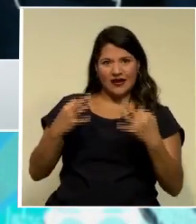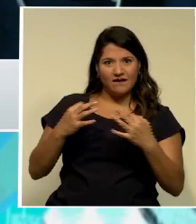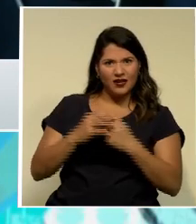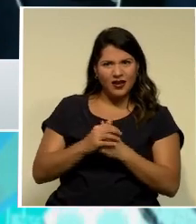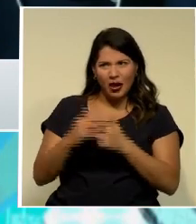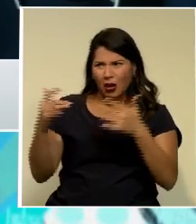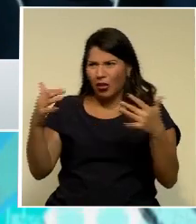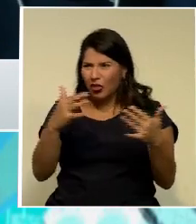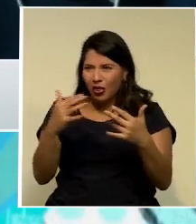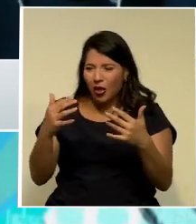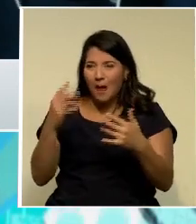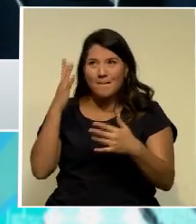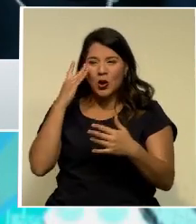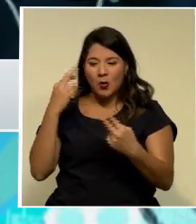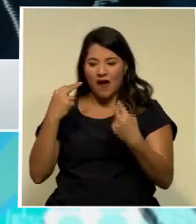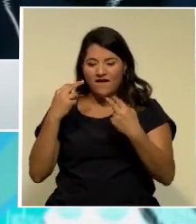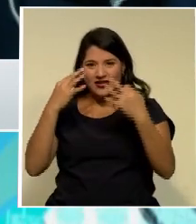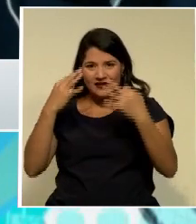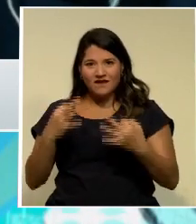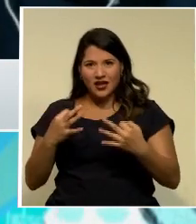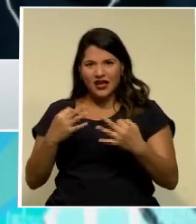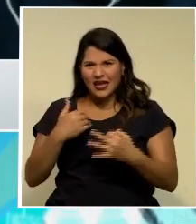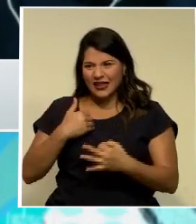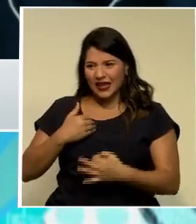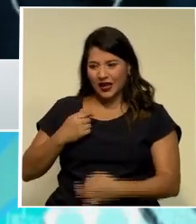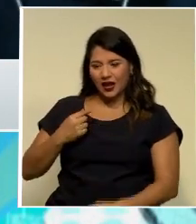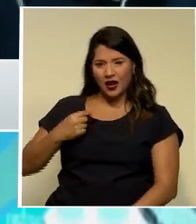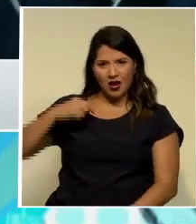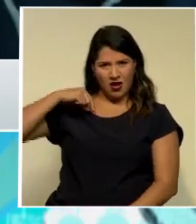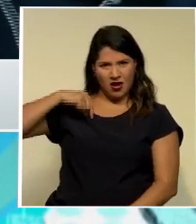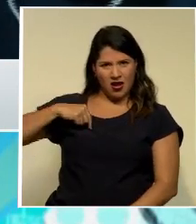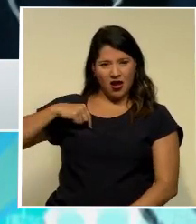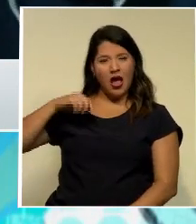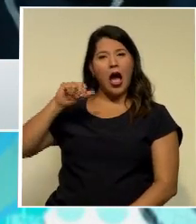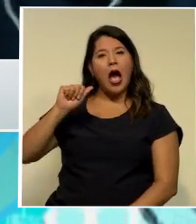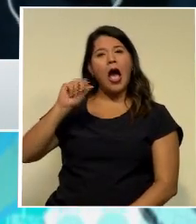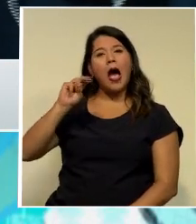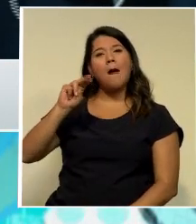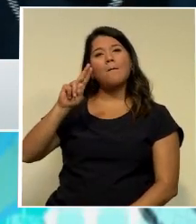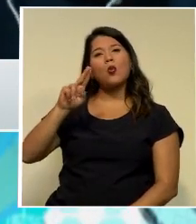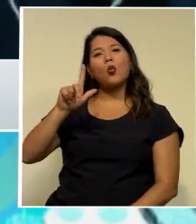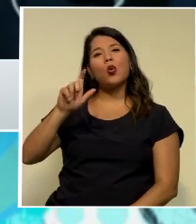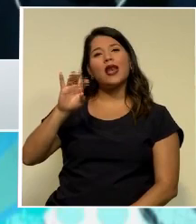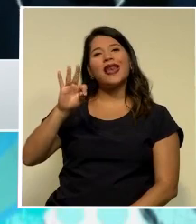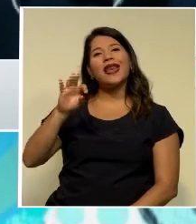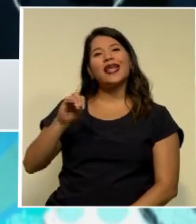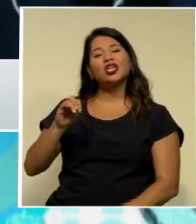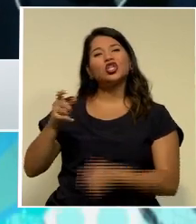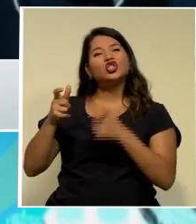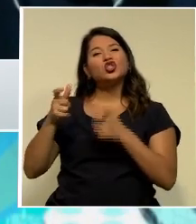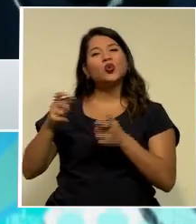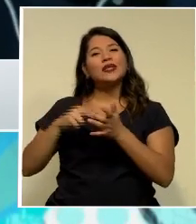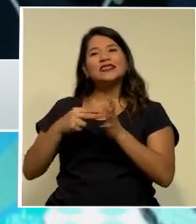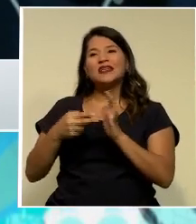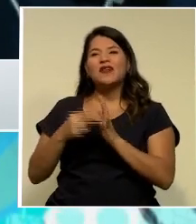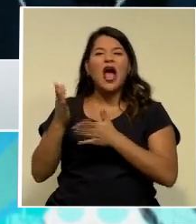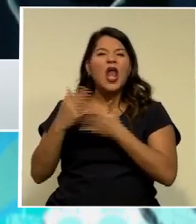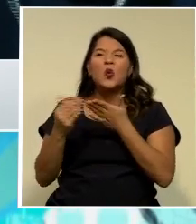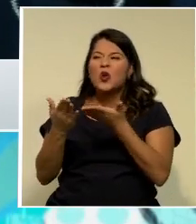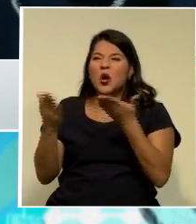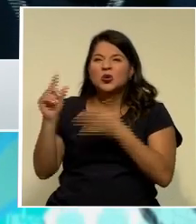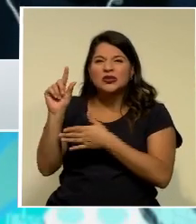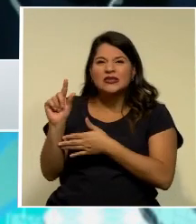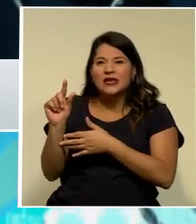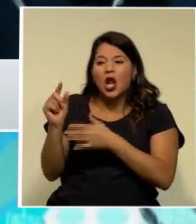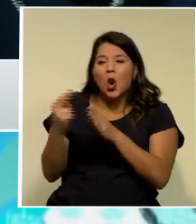pesar tiene también un amuleto para la suerte. Entonces son cosas que son realmente, como te digo, a veces uno está ahí y uno dice, esto es